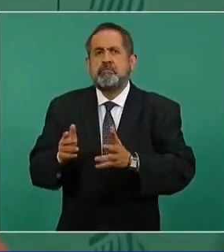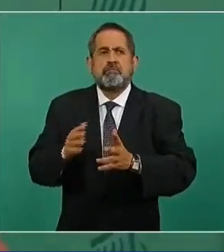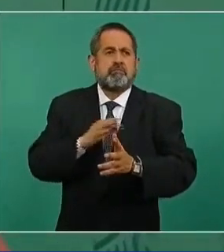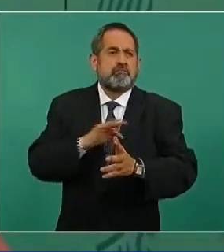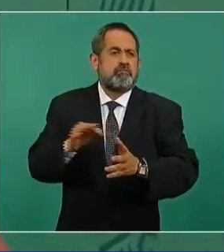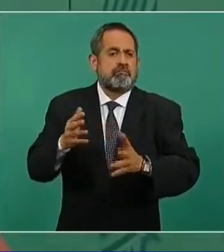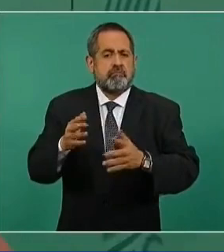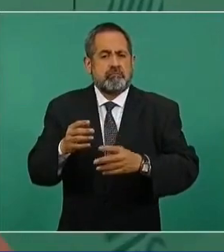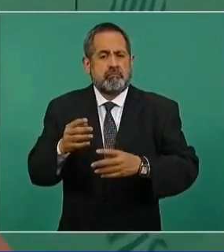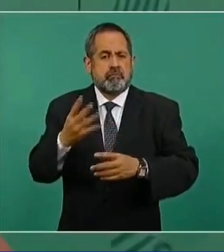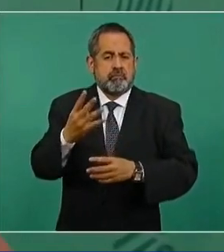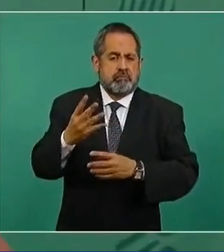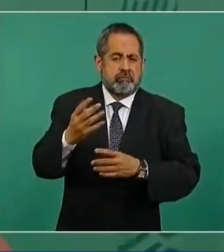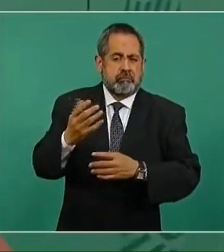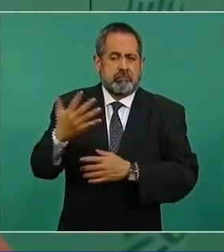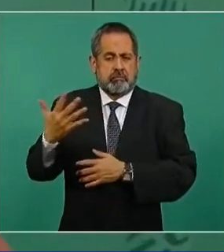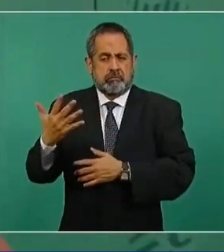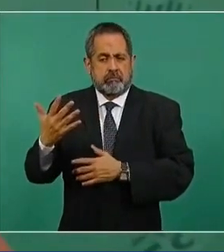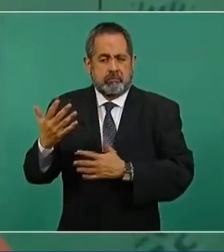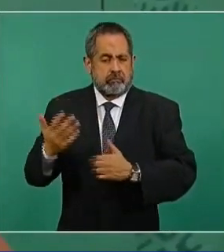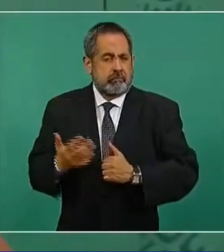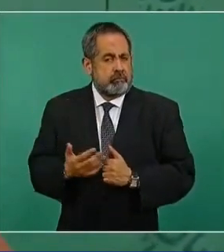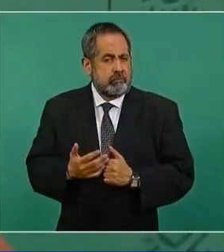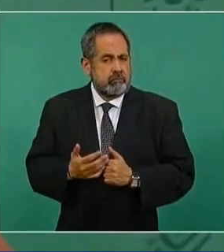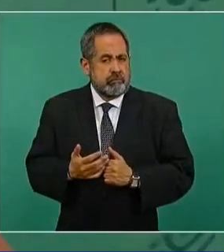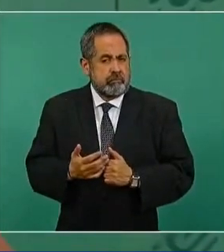como 4 o 5